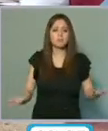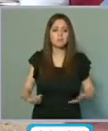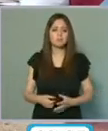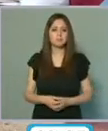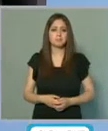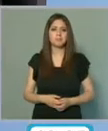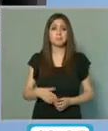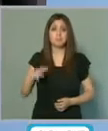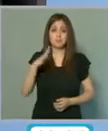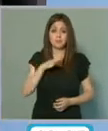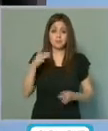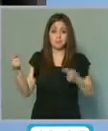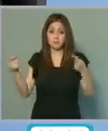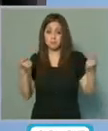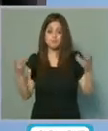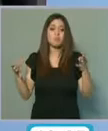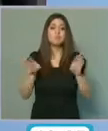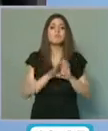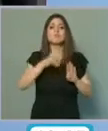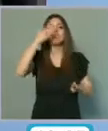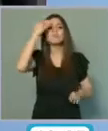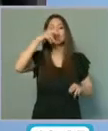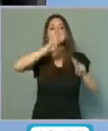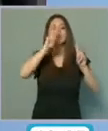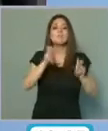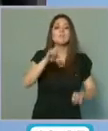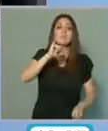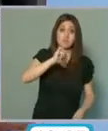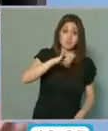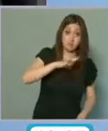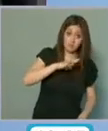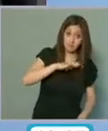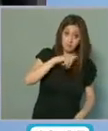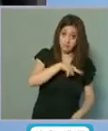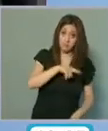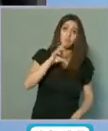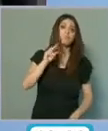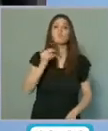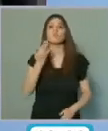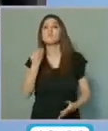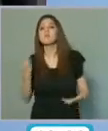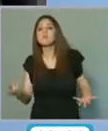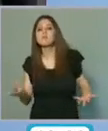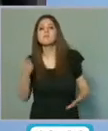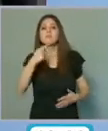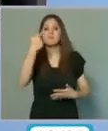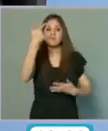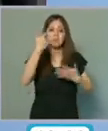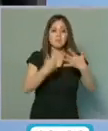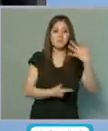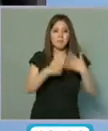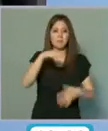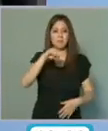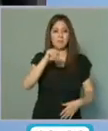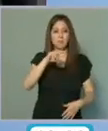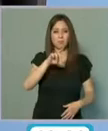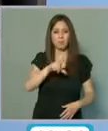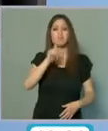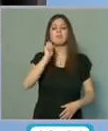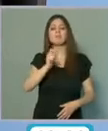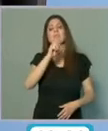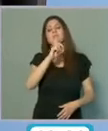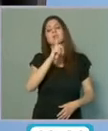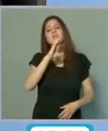entre los que saben de este tema acerca de si es o no es. De hecho, el Manual Estadístico de las Enfermedades Mentales, el